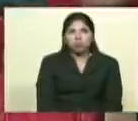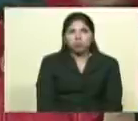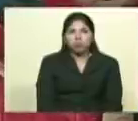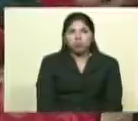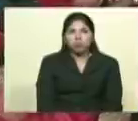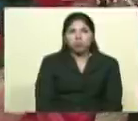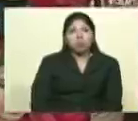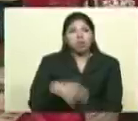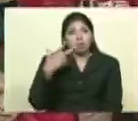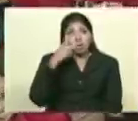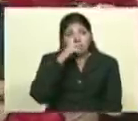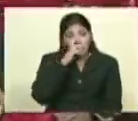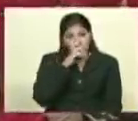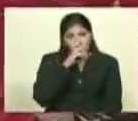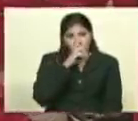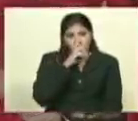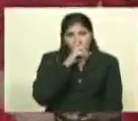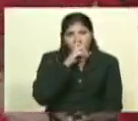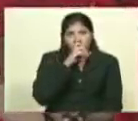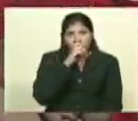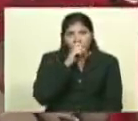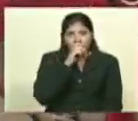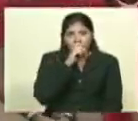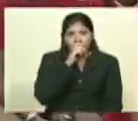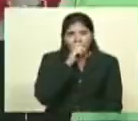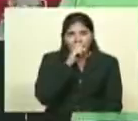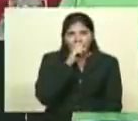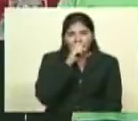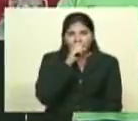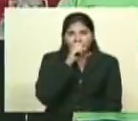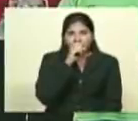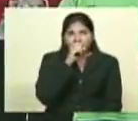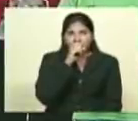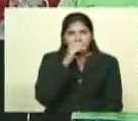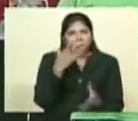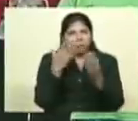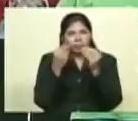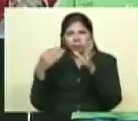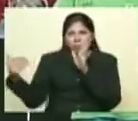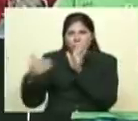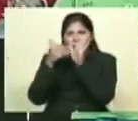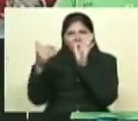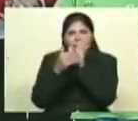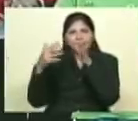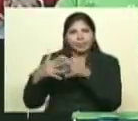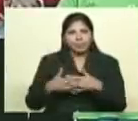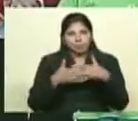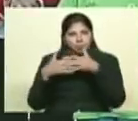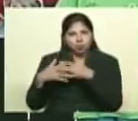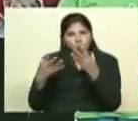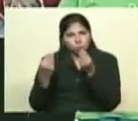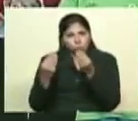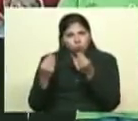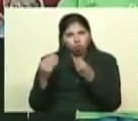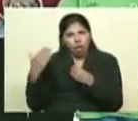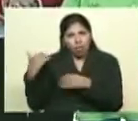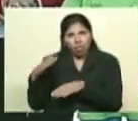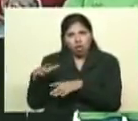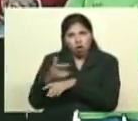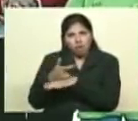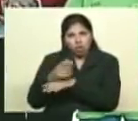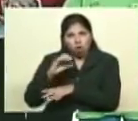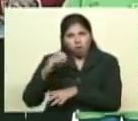Tres años de agresiones imperiales del antiguo gobierno de Barack Obama, que lo